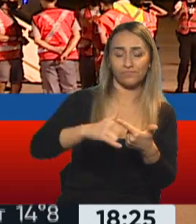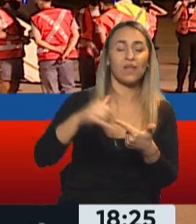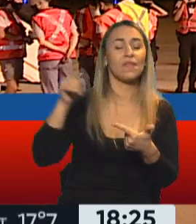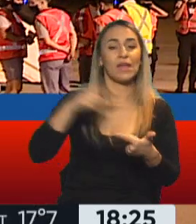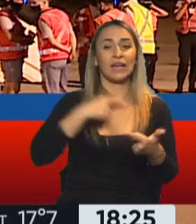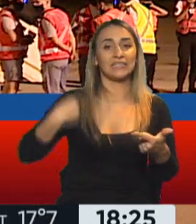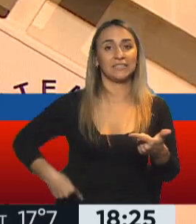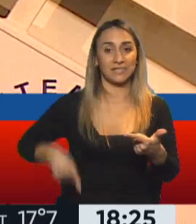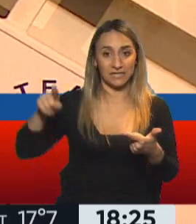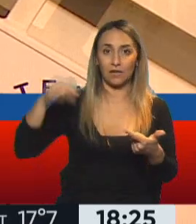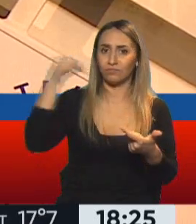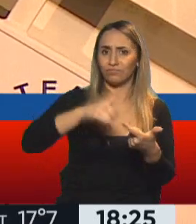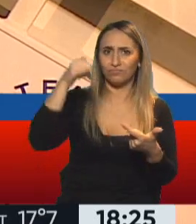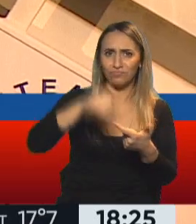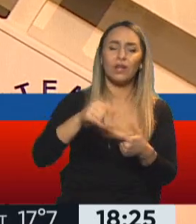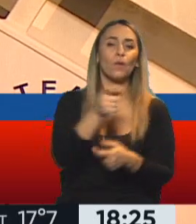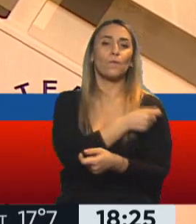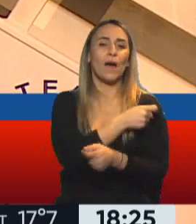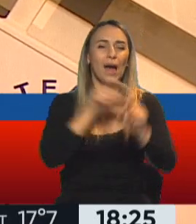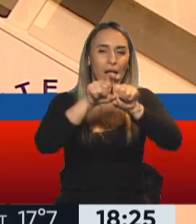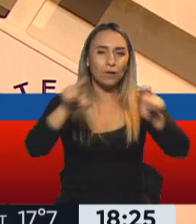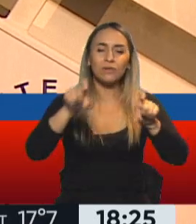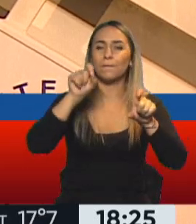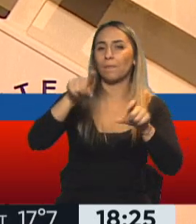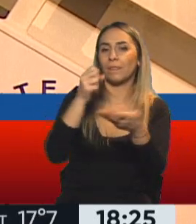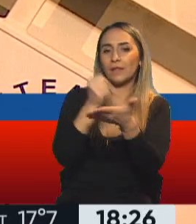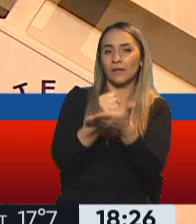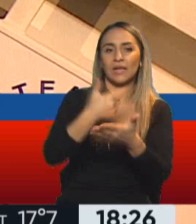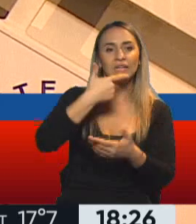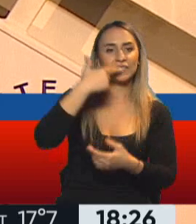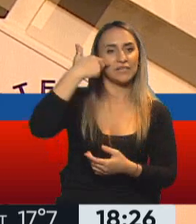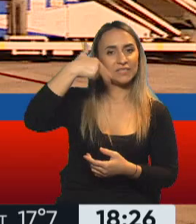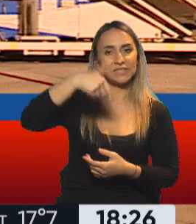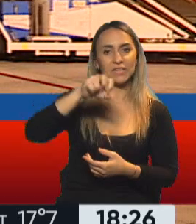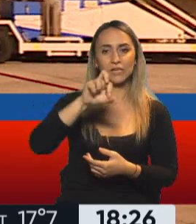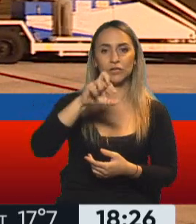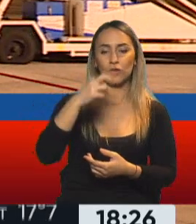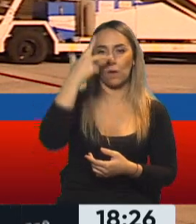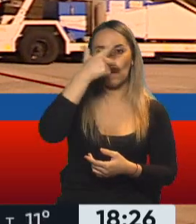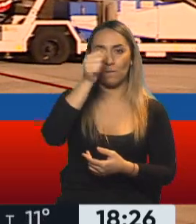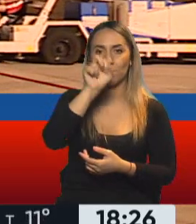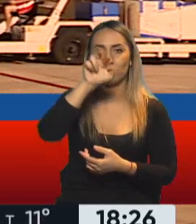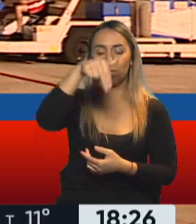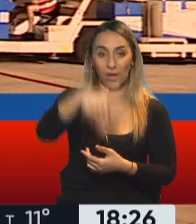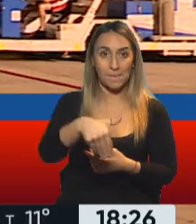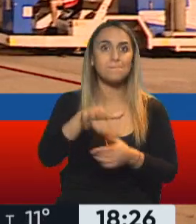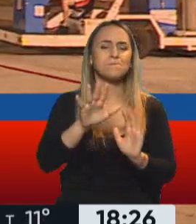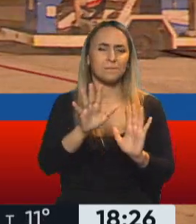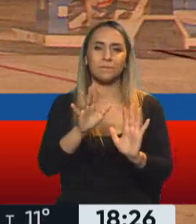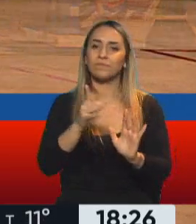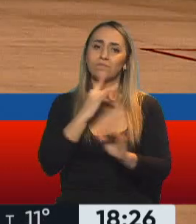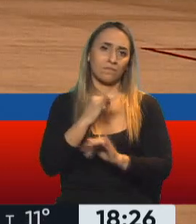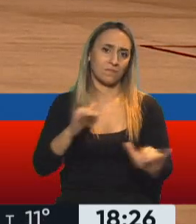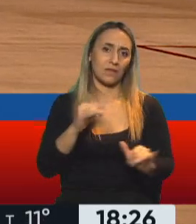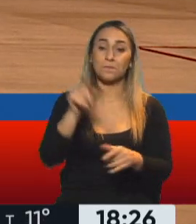de Sinopharm. El presidente de la línea de bandera, Luis Seriani, recalcó que julio es un mes récord en traslado